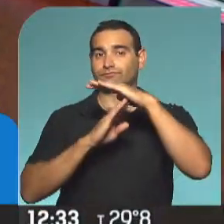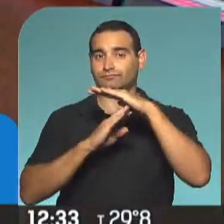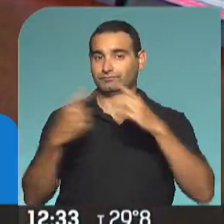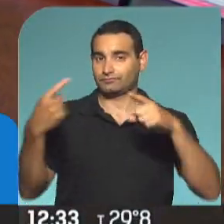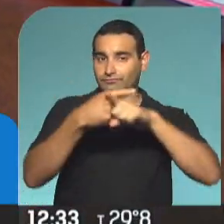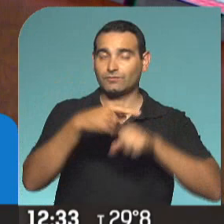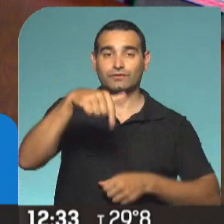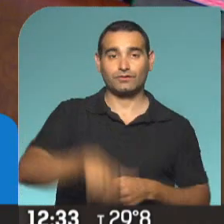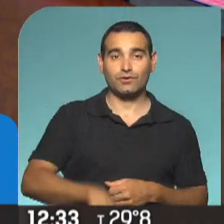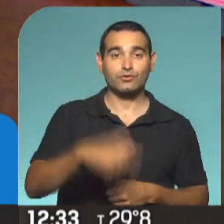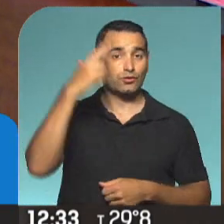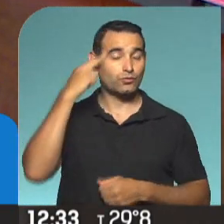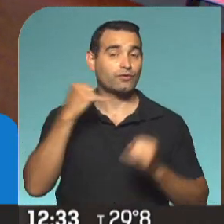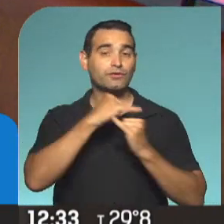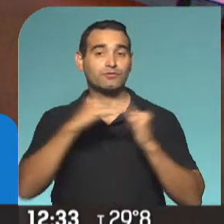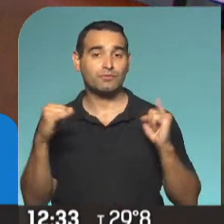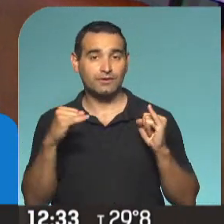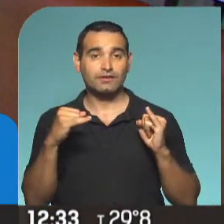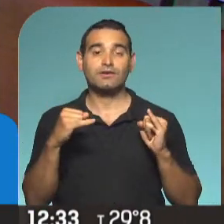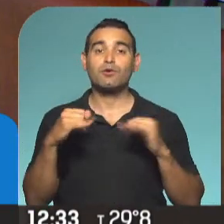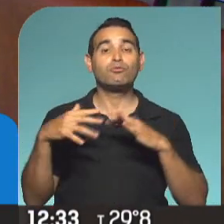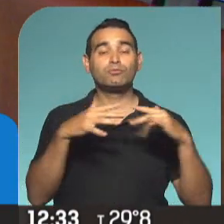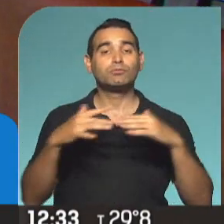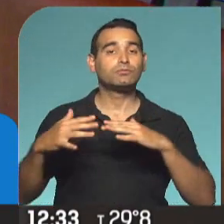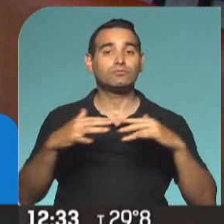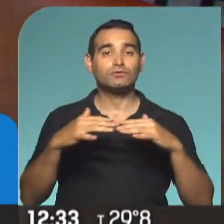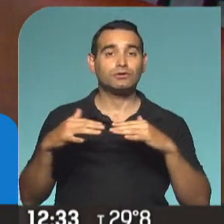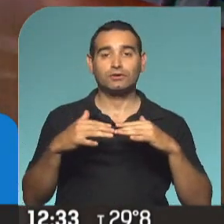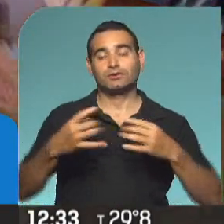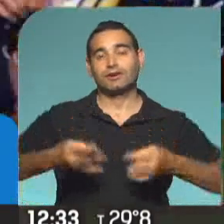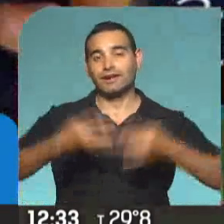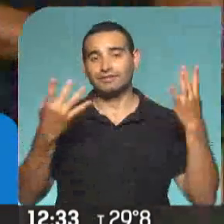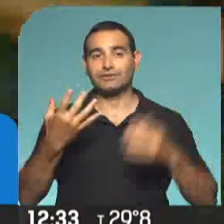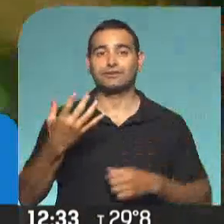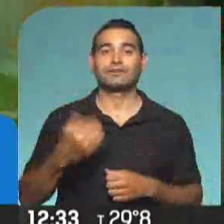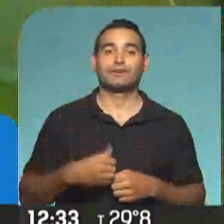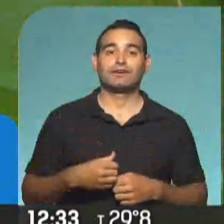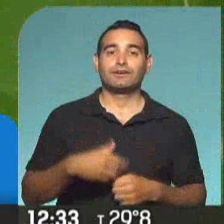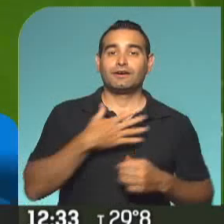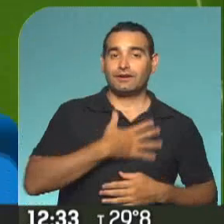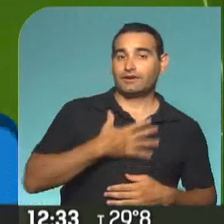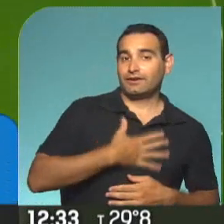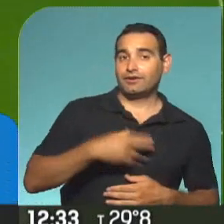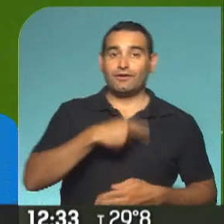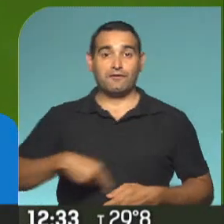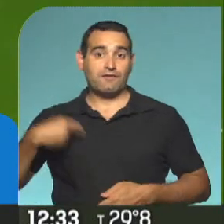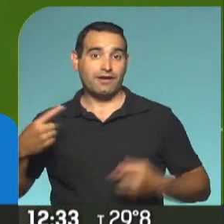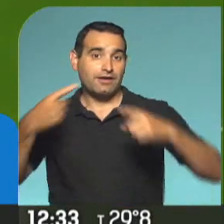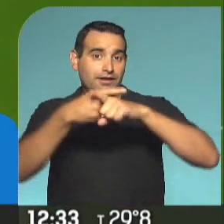Hoy arranca, ponele 21:30, vas a tener un partido clásico entre Argentinos y Vélez. Vélez